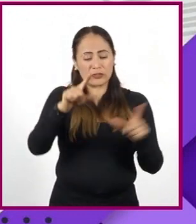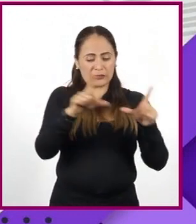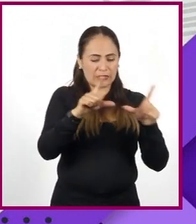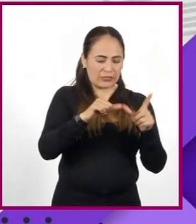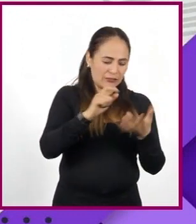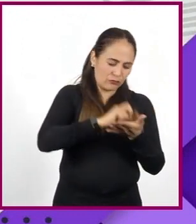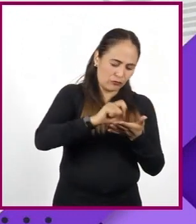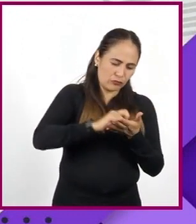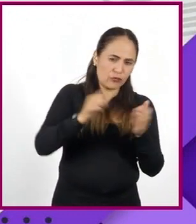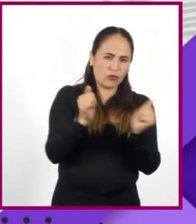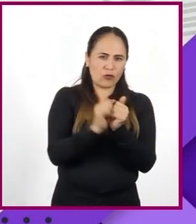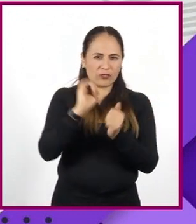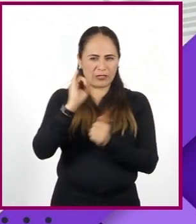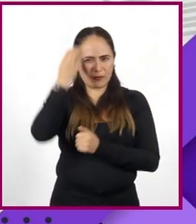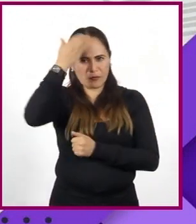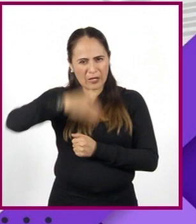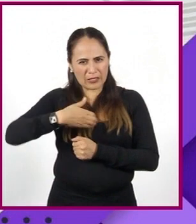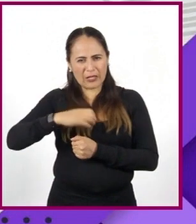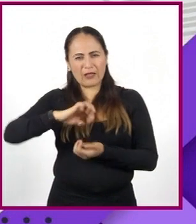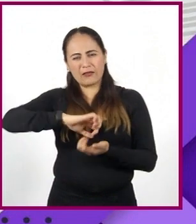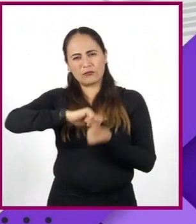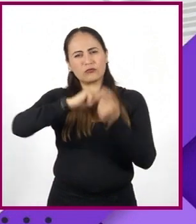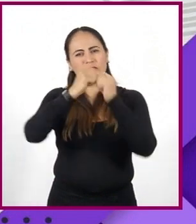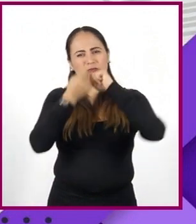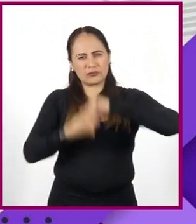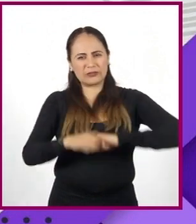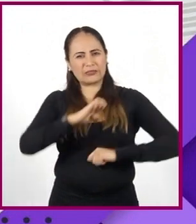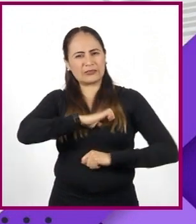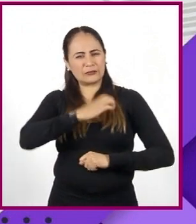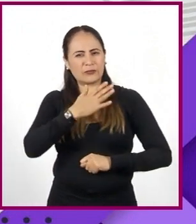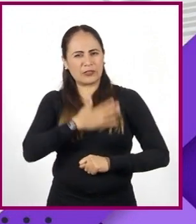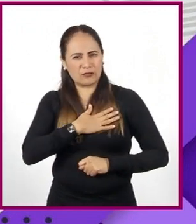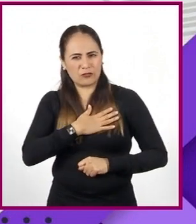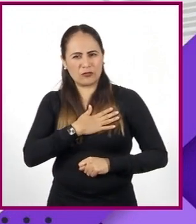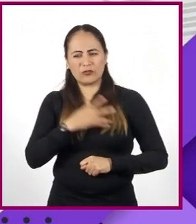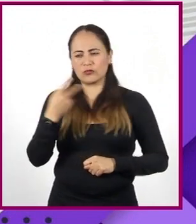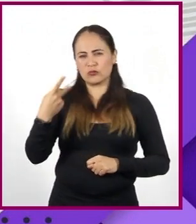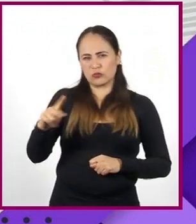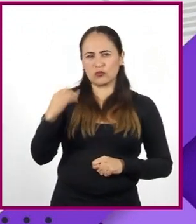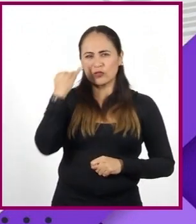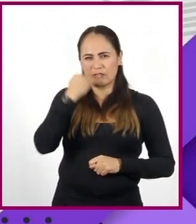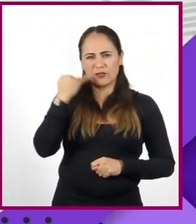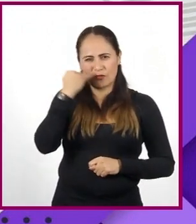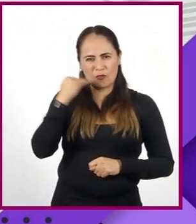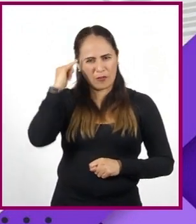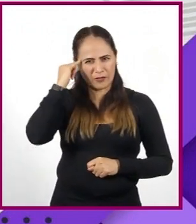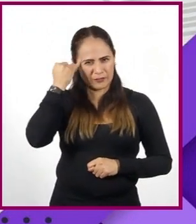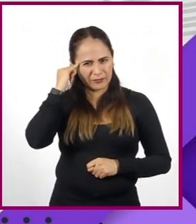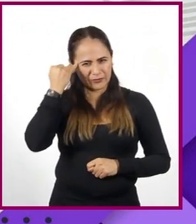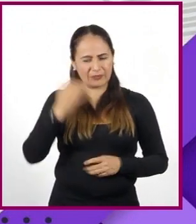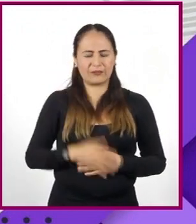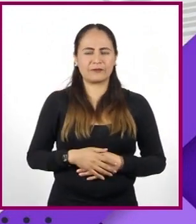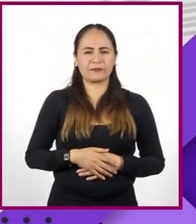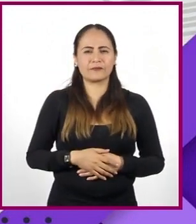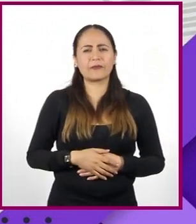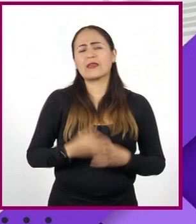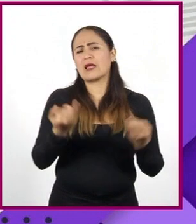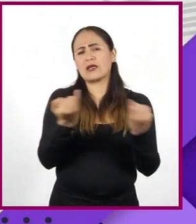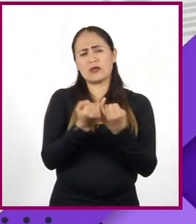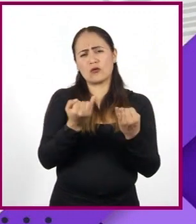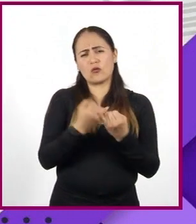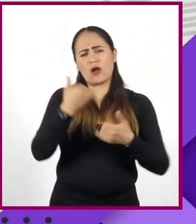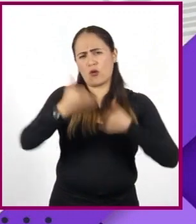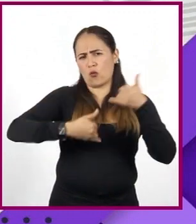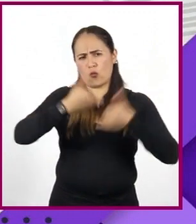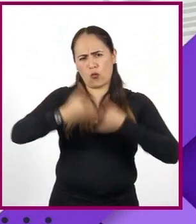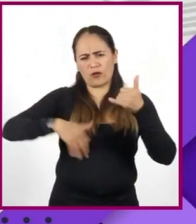con imágenes y los nombres en español y en la lengua materna de los vecinos. También buscar algunos juegos típicos de la región